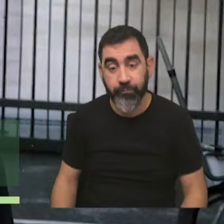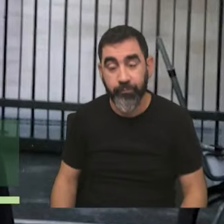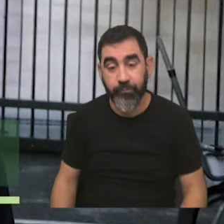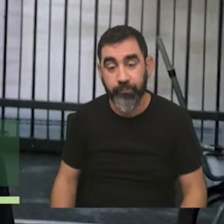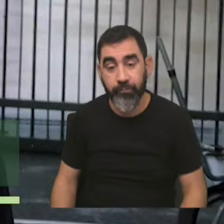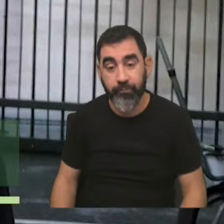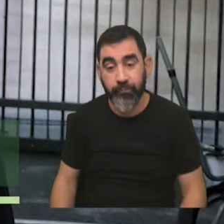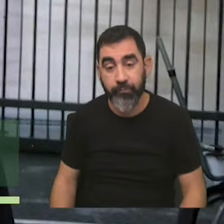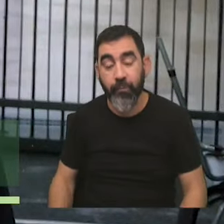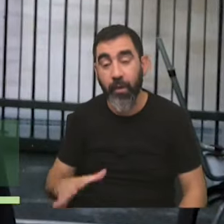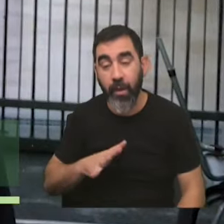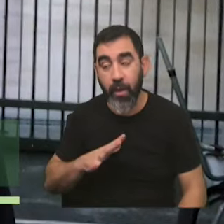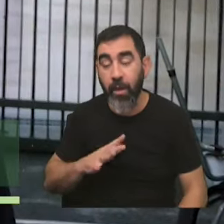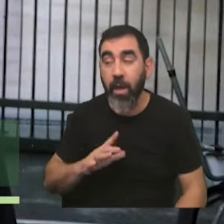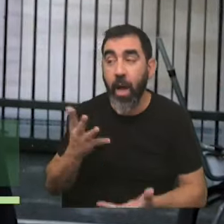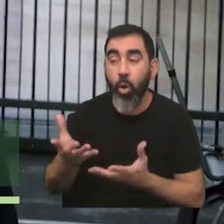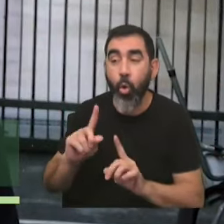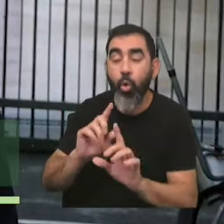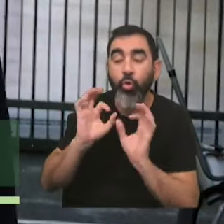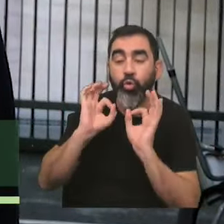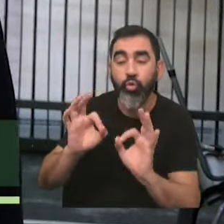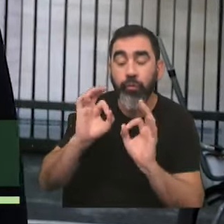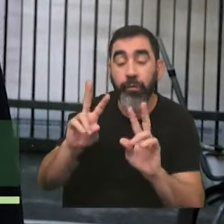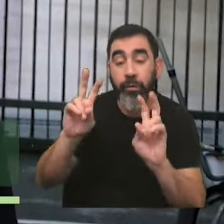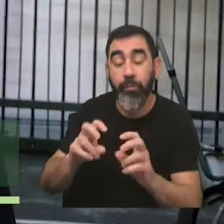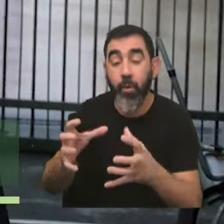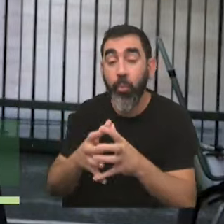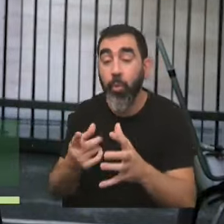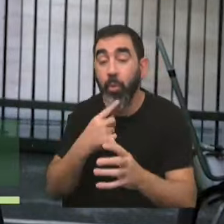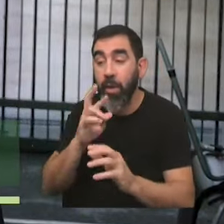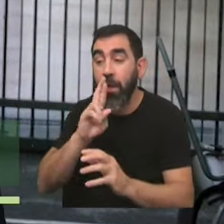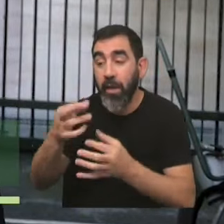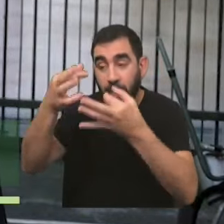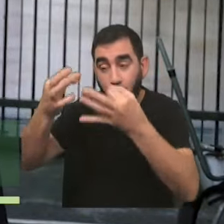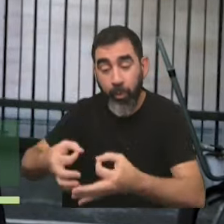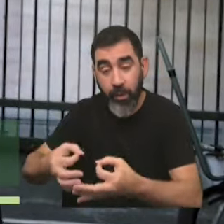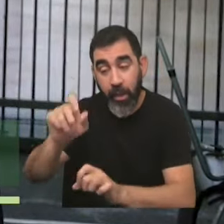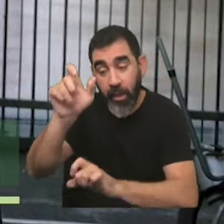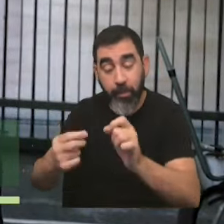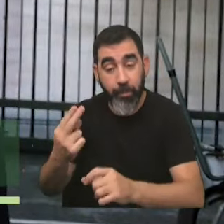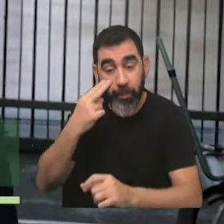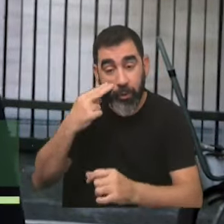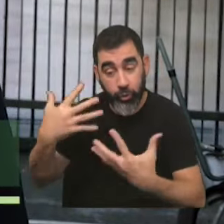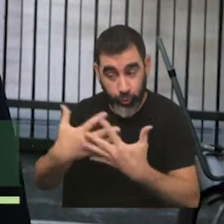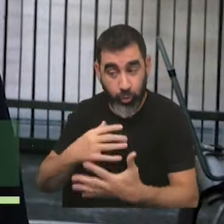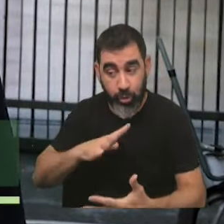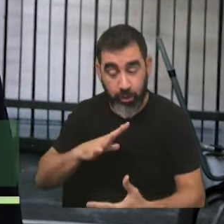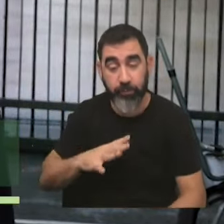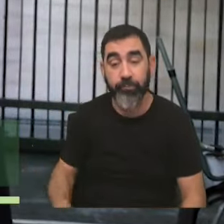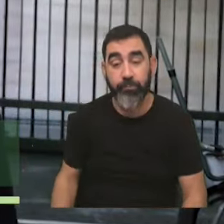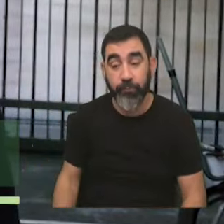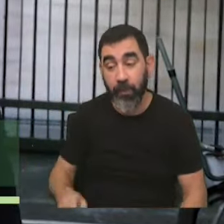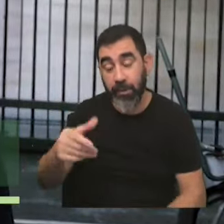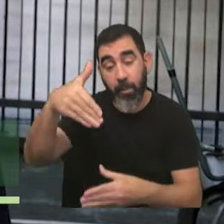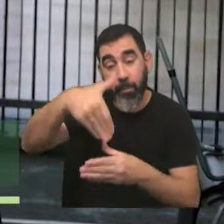un una insuficiencia del punto de vista de los partidos de dar la respuestas reales y concretas a los problemas reales y concretos de la gente y esta